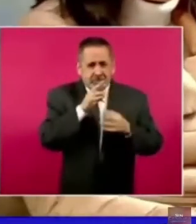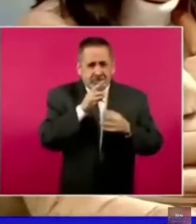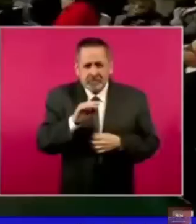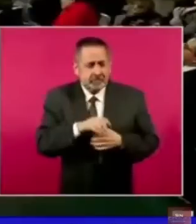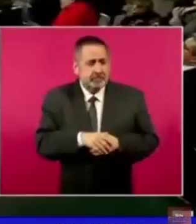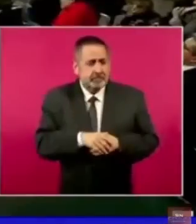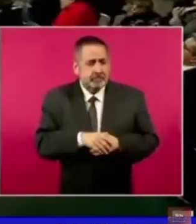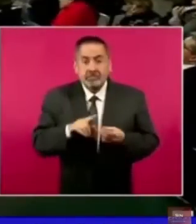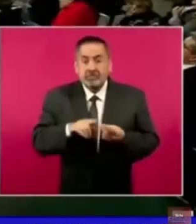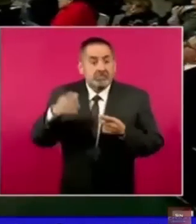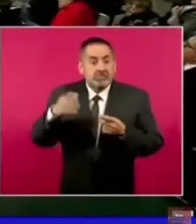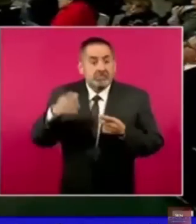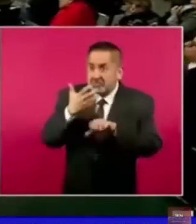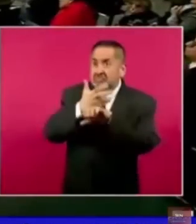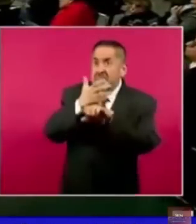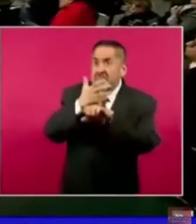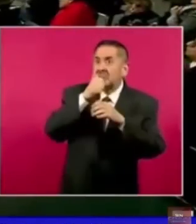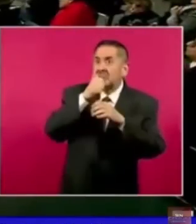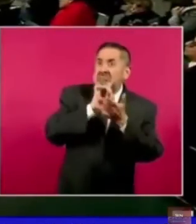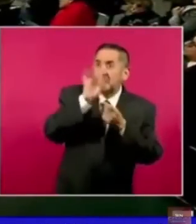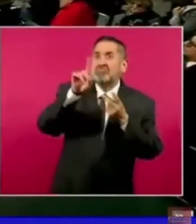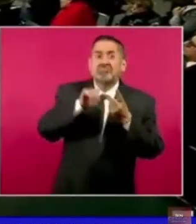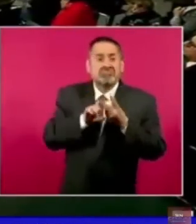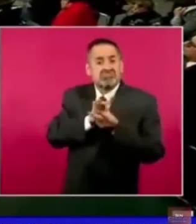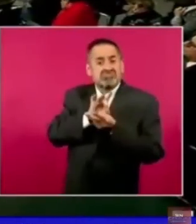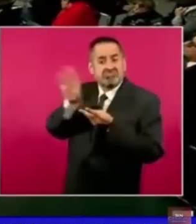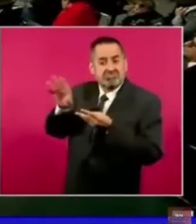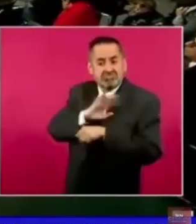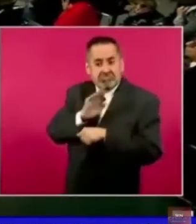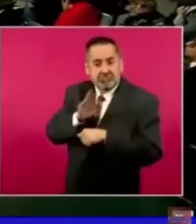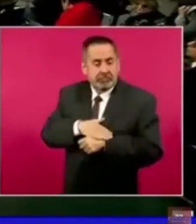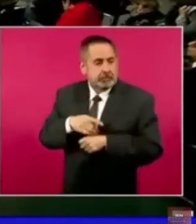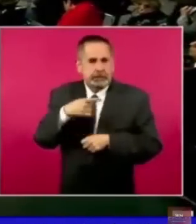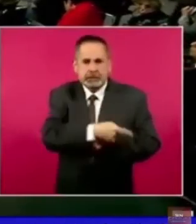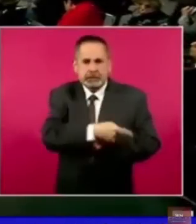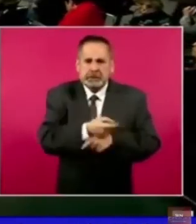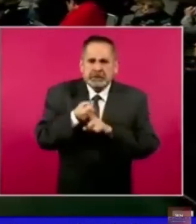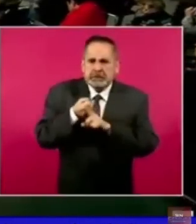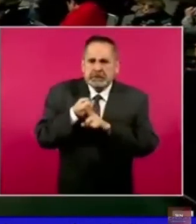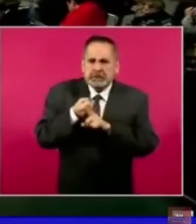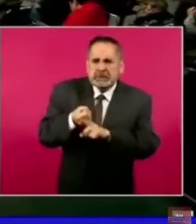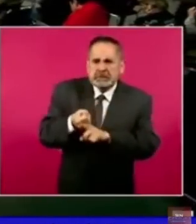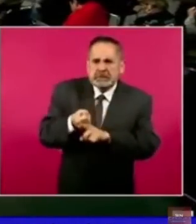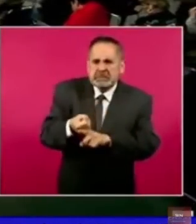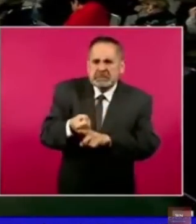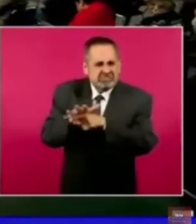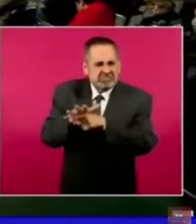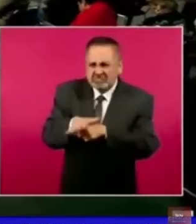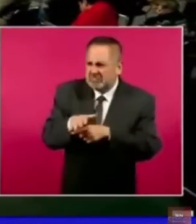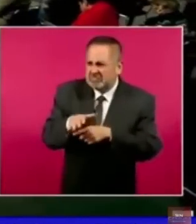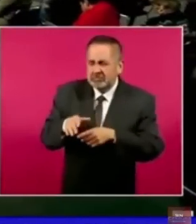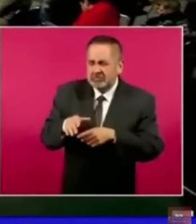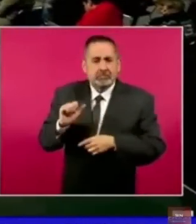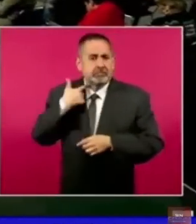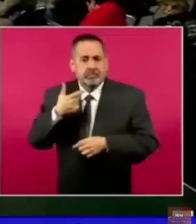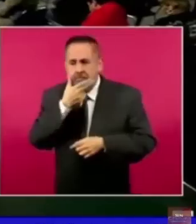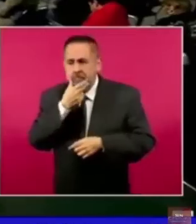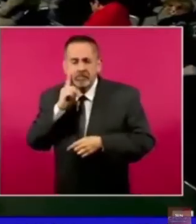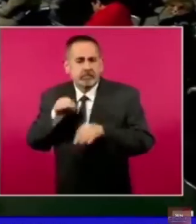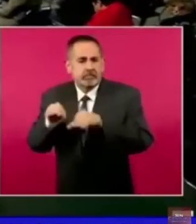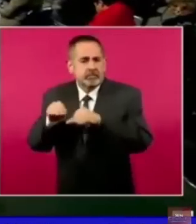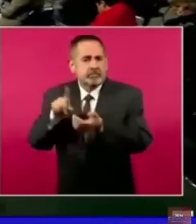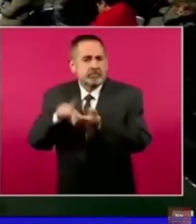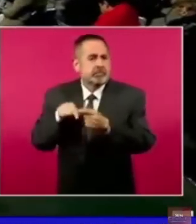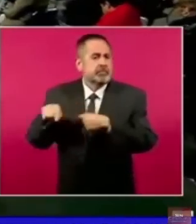si es en Estados Unidos, si es en España, es un acoso tremendo a ex trabajadoras y